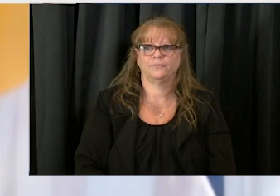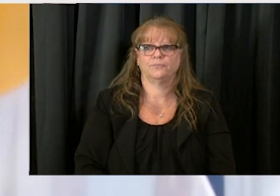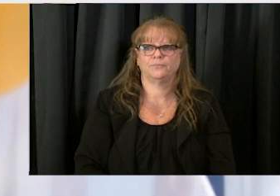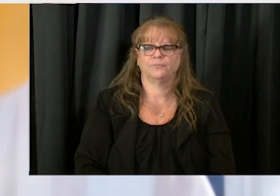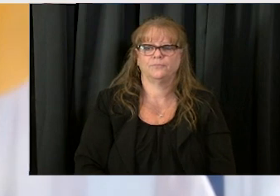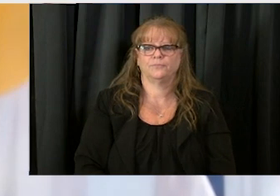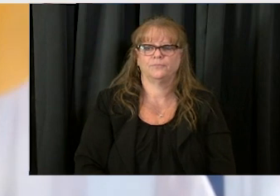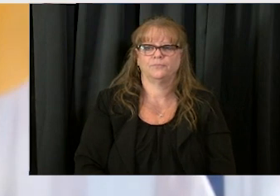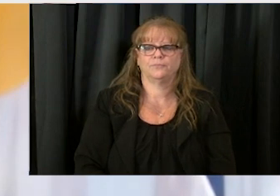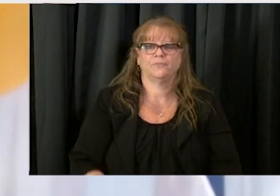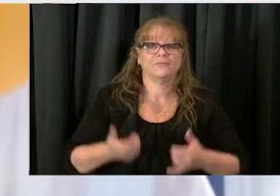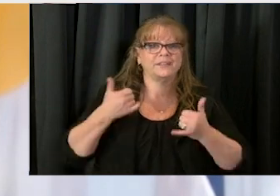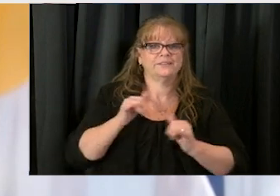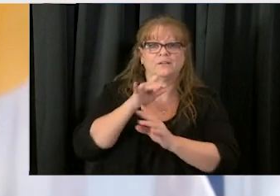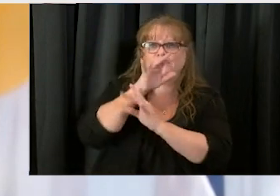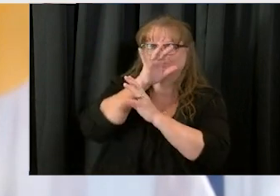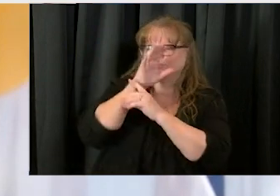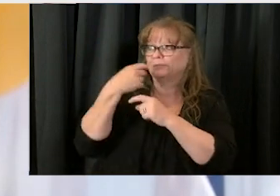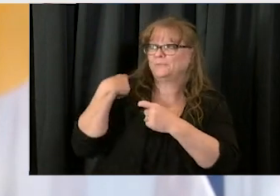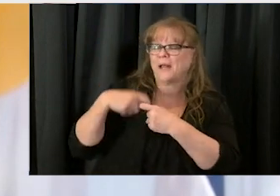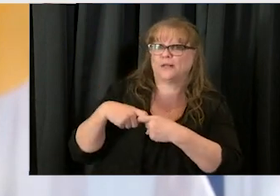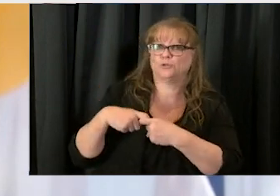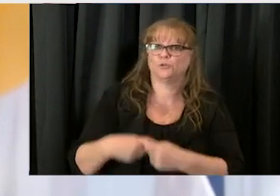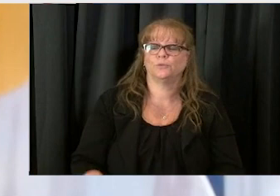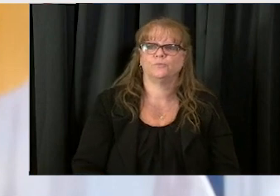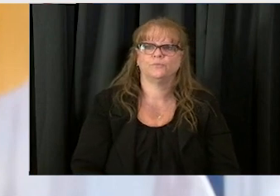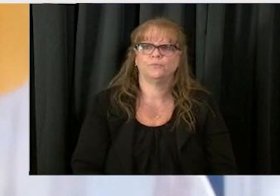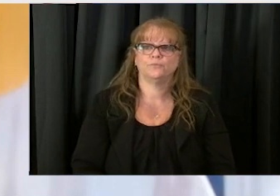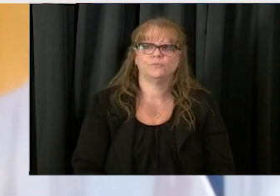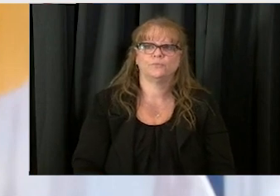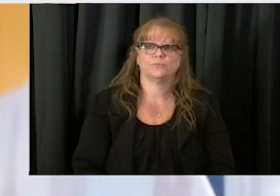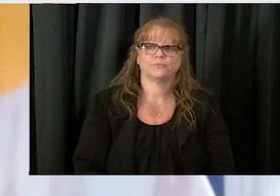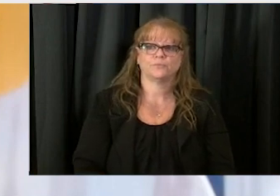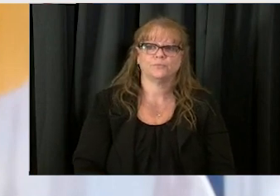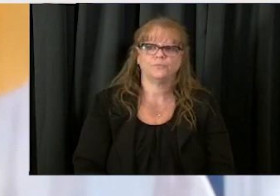tapabocas y no ir a